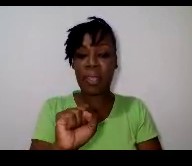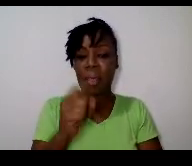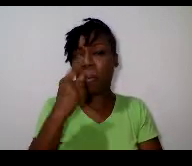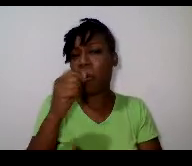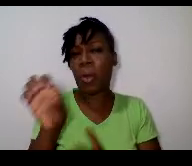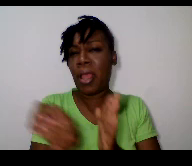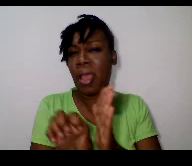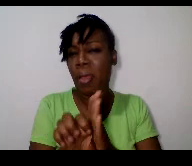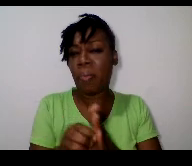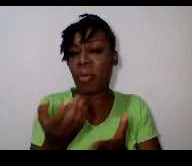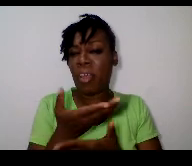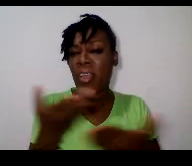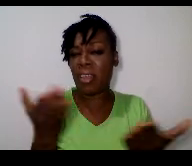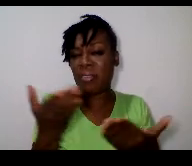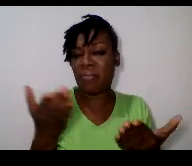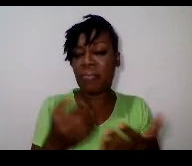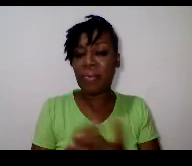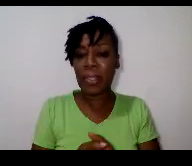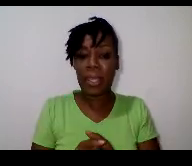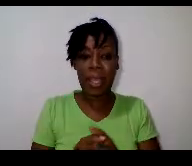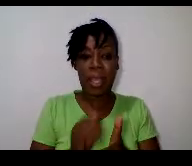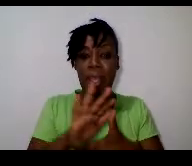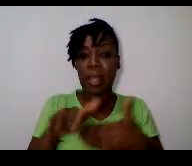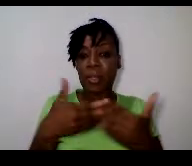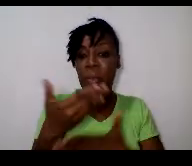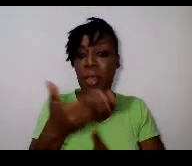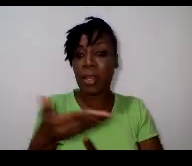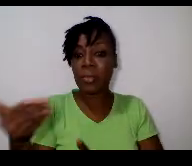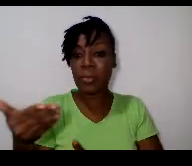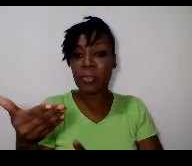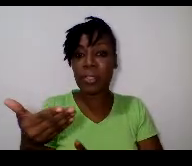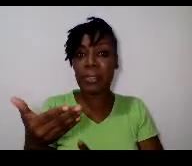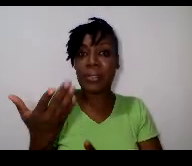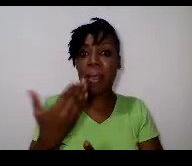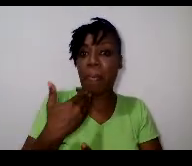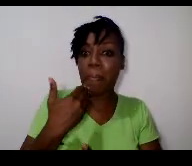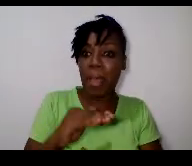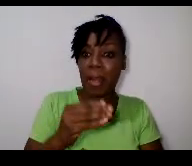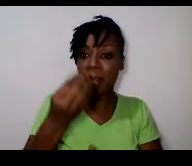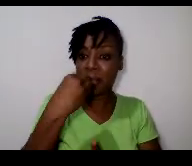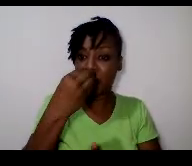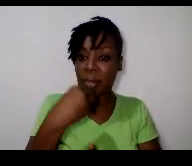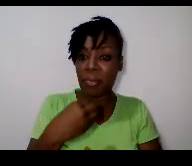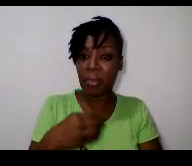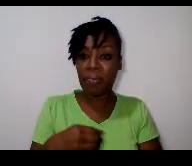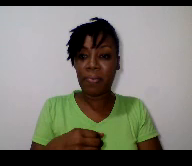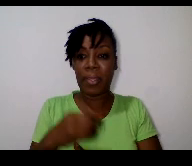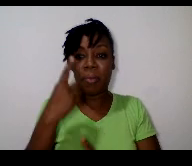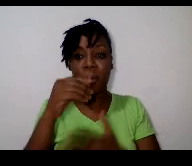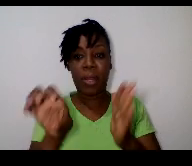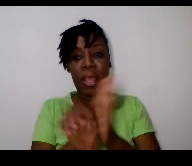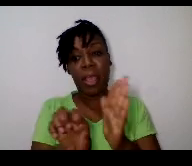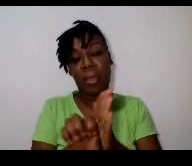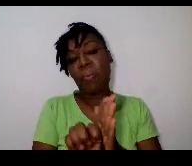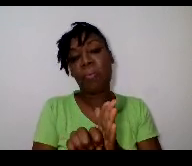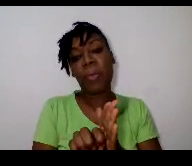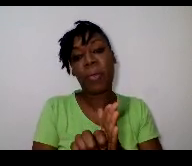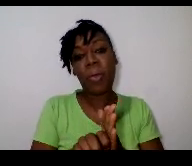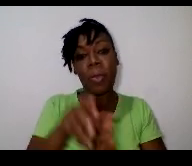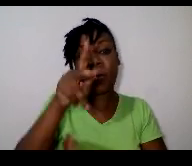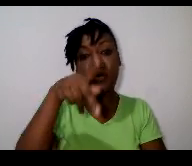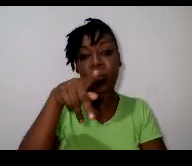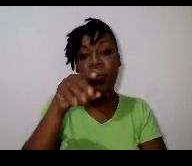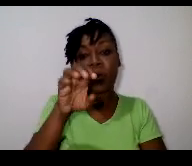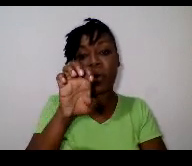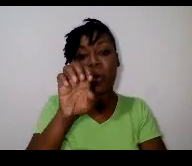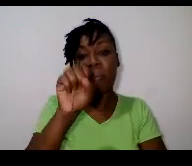alimentos, los que le ponen a los alimentos cuando los están cultivando, o los que les ponen a los alimentos en latas, tienen pesticidas y eso el